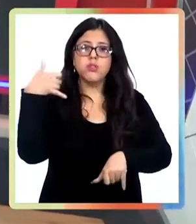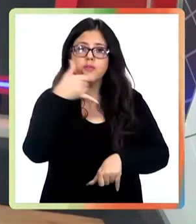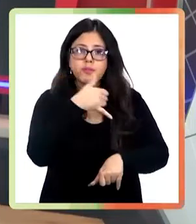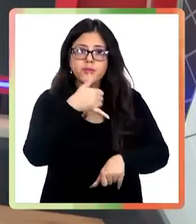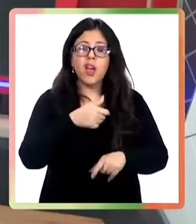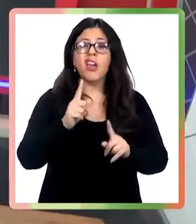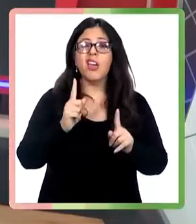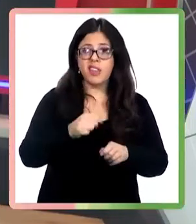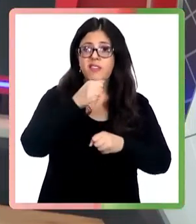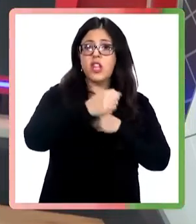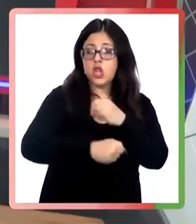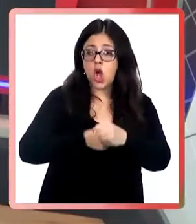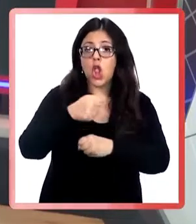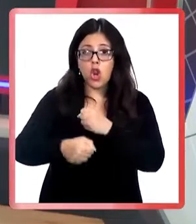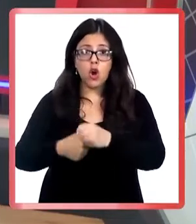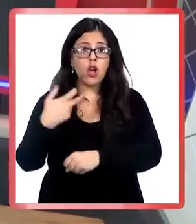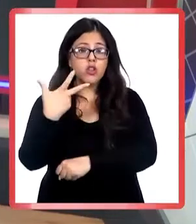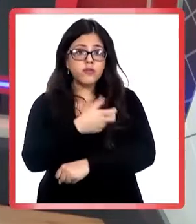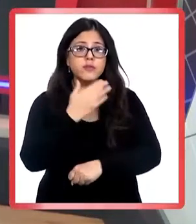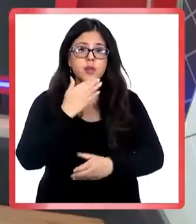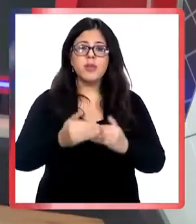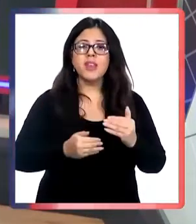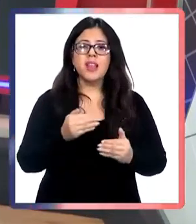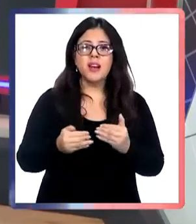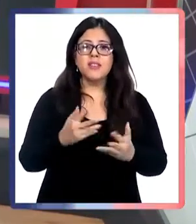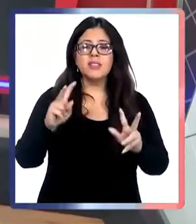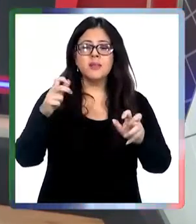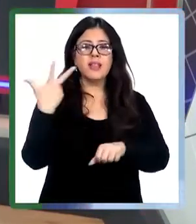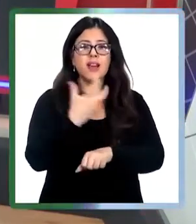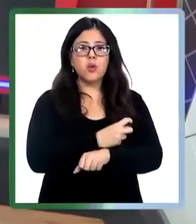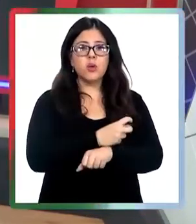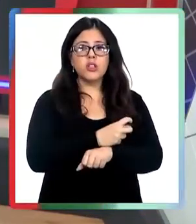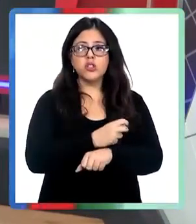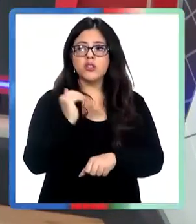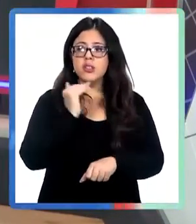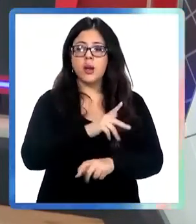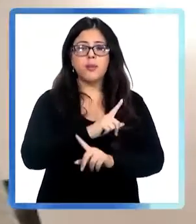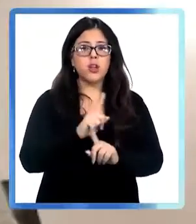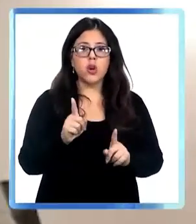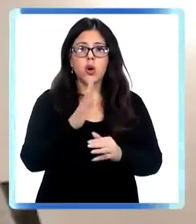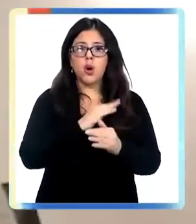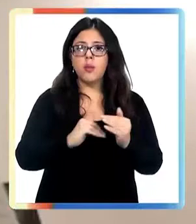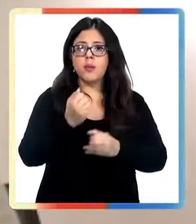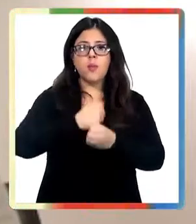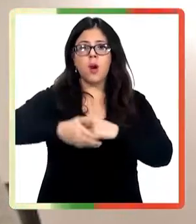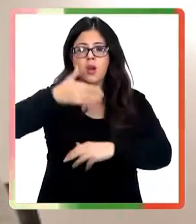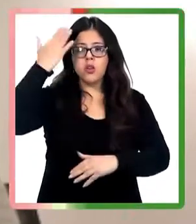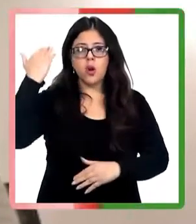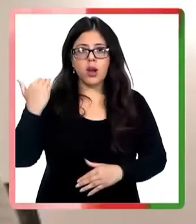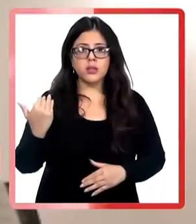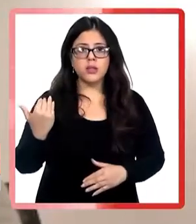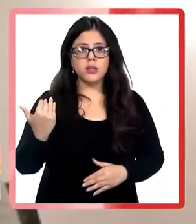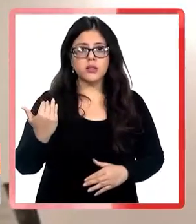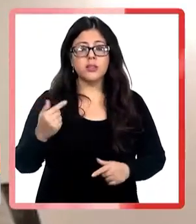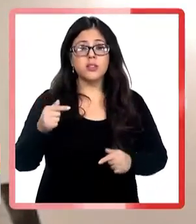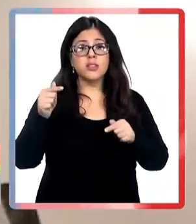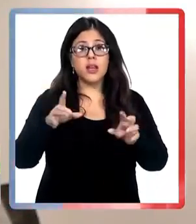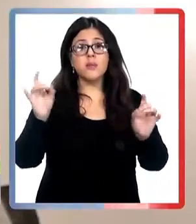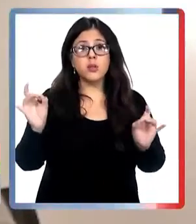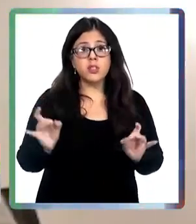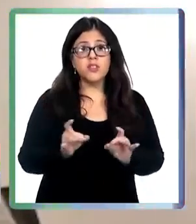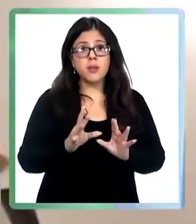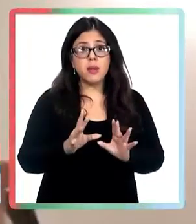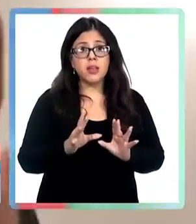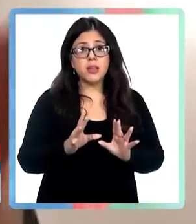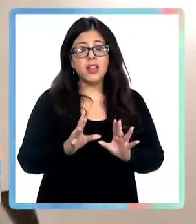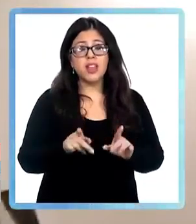anualmente. Y de hecho, el avance en la vacunación no ha sido tan rápido como en los años anteriores, muy posiblemente porque